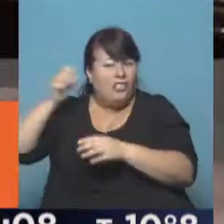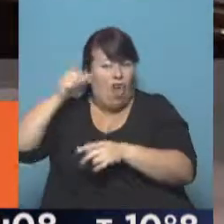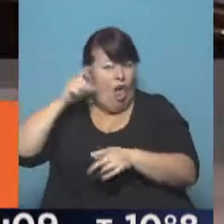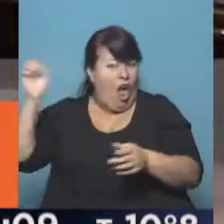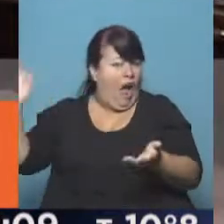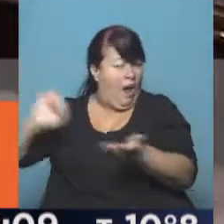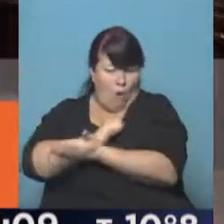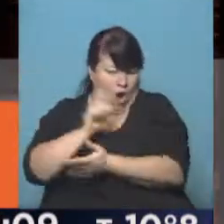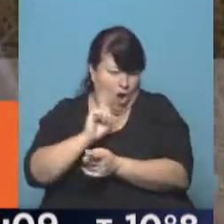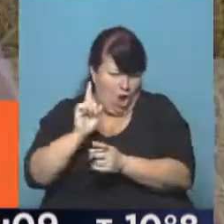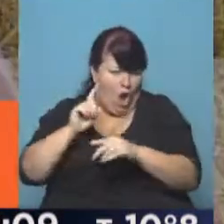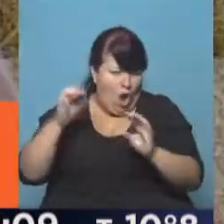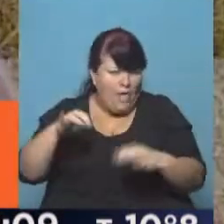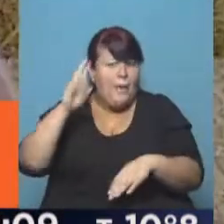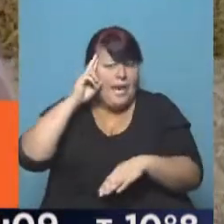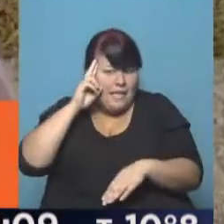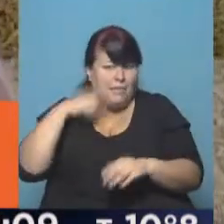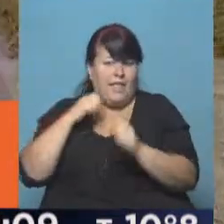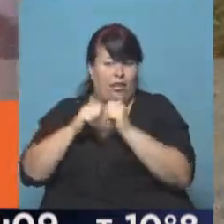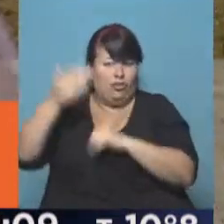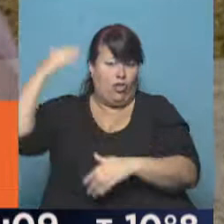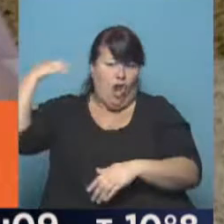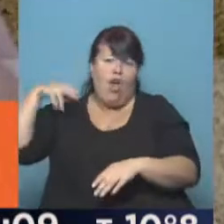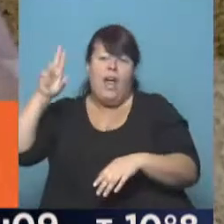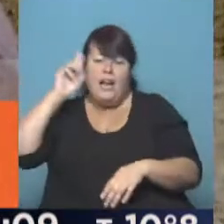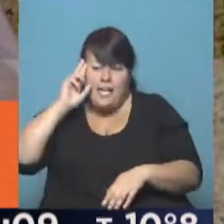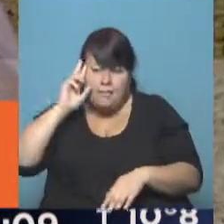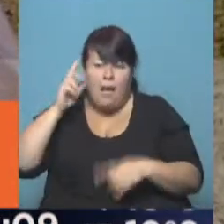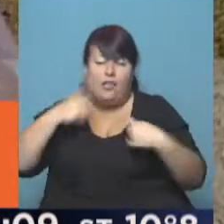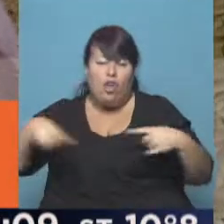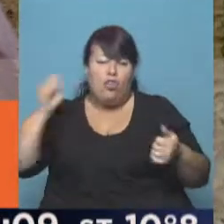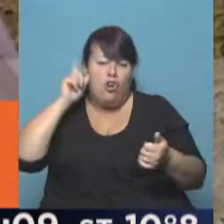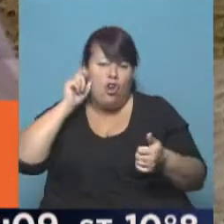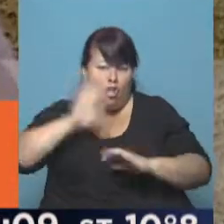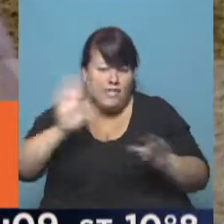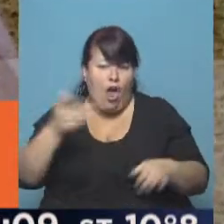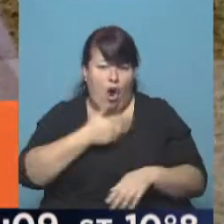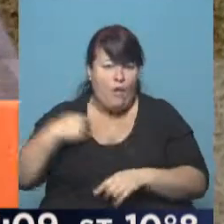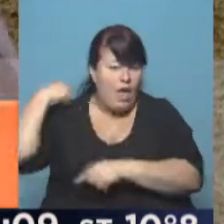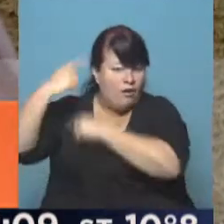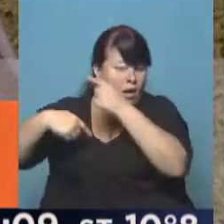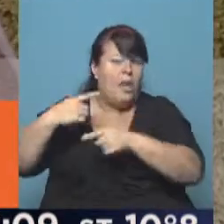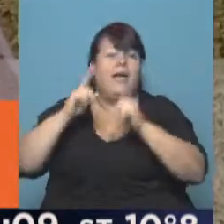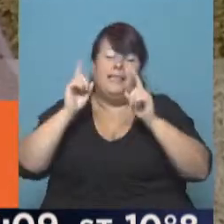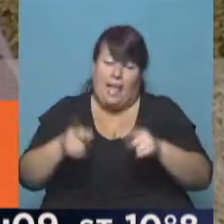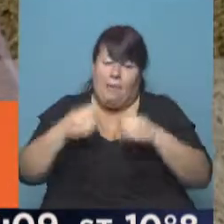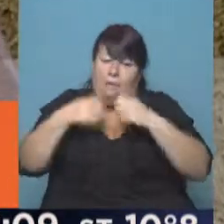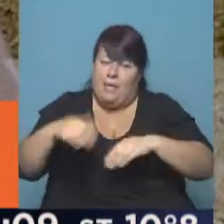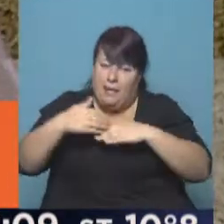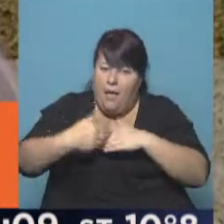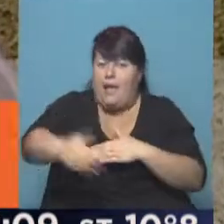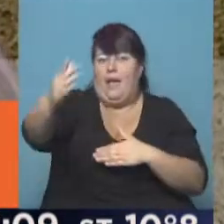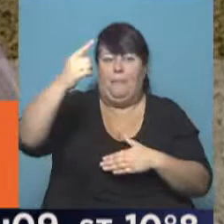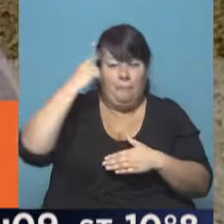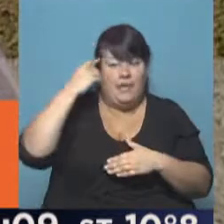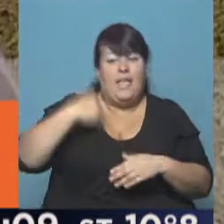anterior, digamos, ¿no? Respetando nuestra historia, respetando lo que hemos ido logrando en cada gobierno, pero también empezando a pensar